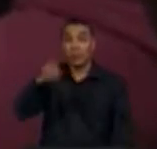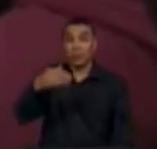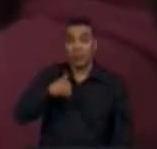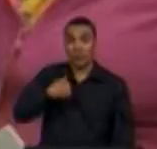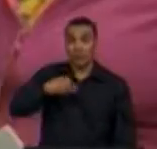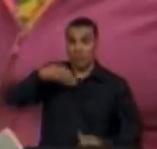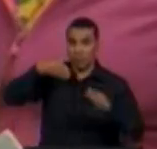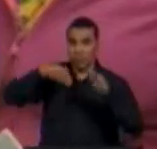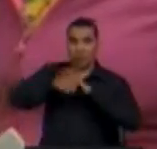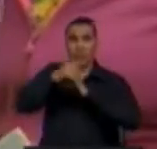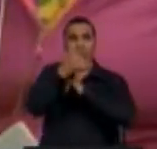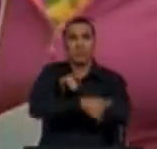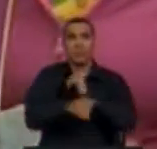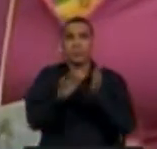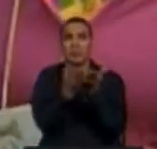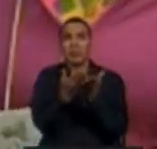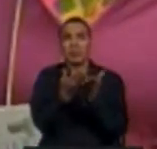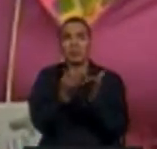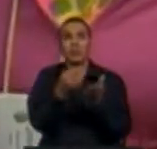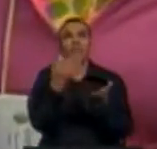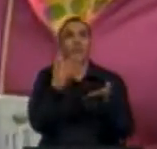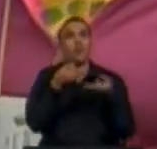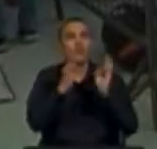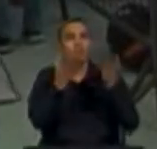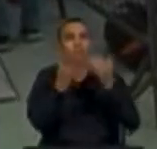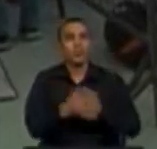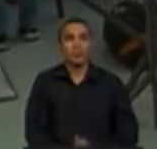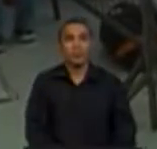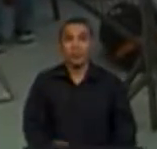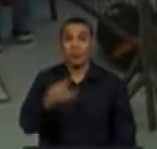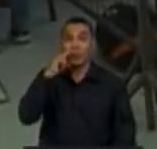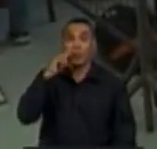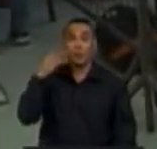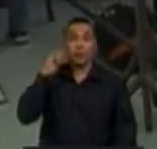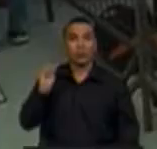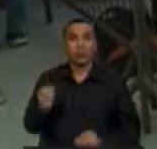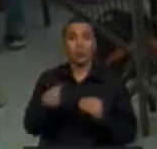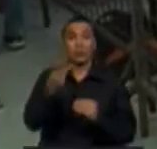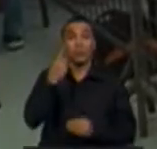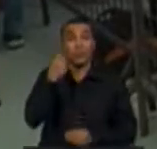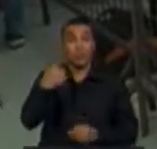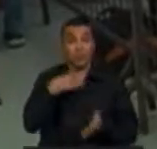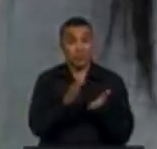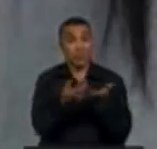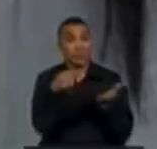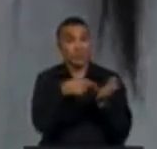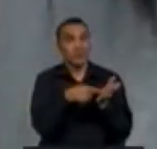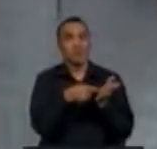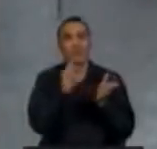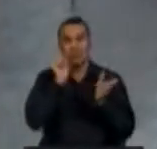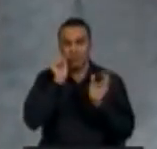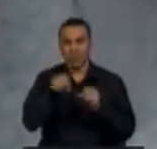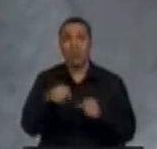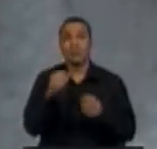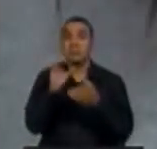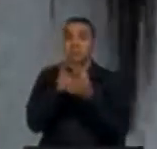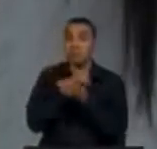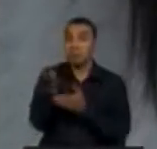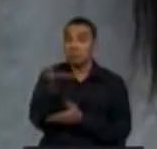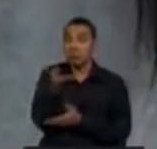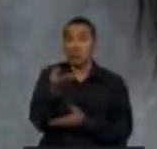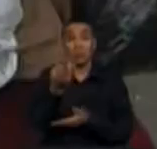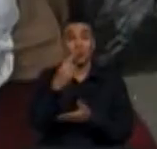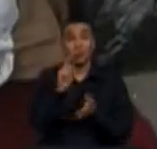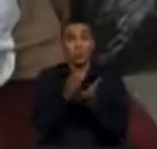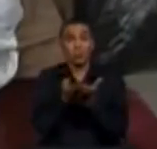podrán ingresar al país sin pasaporte en los siguientes casos. Niños y adolescentes que sus padres tengan pasaporte. Las parejas que estén casadas o tengan